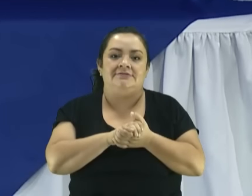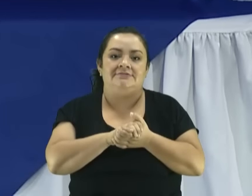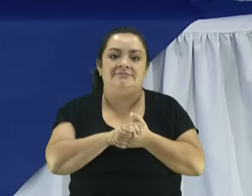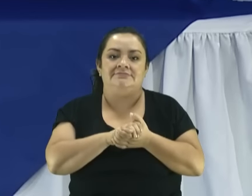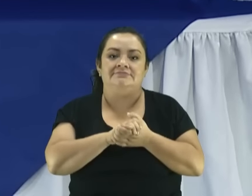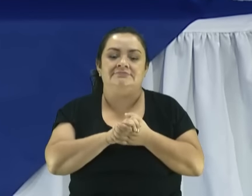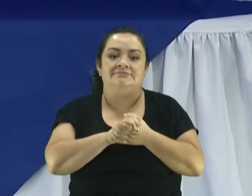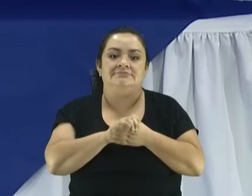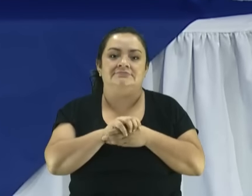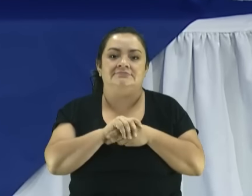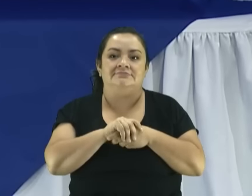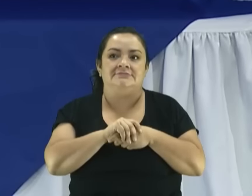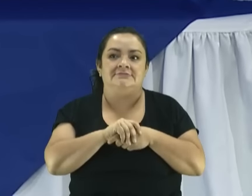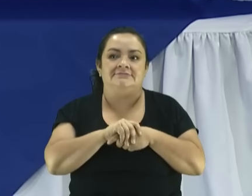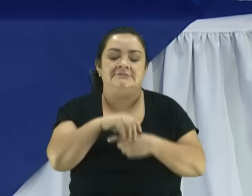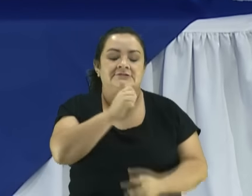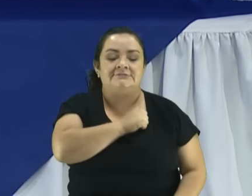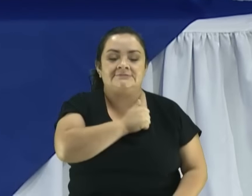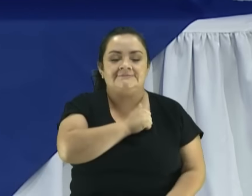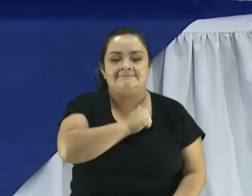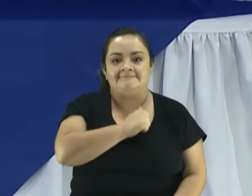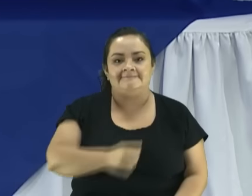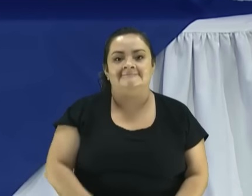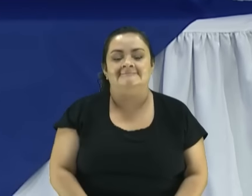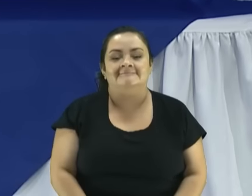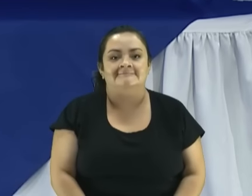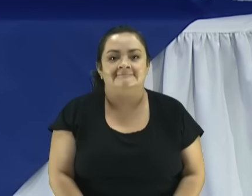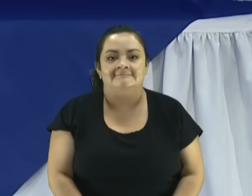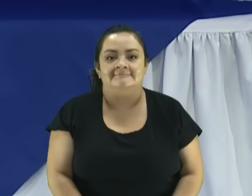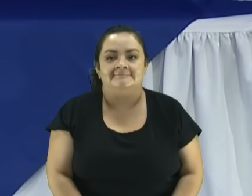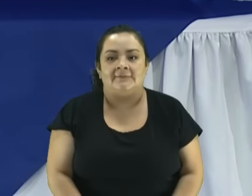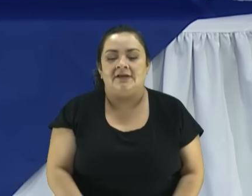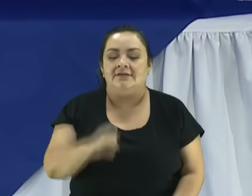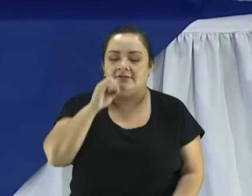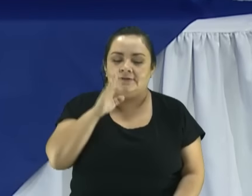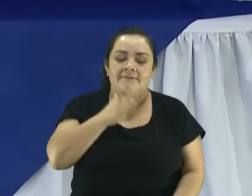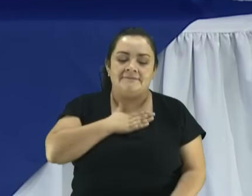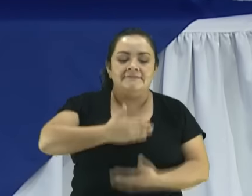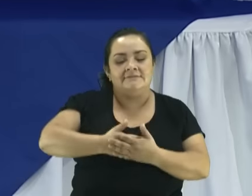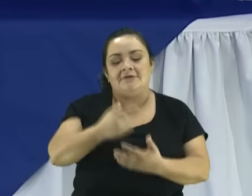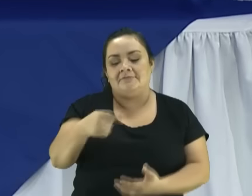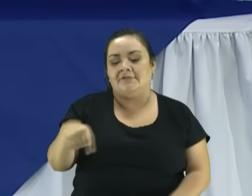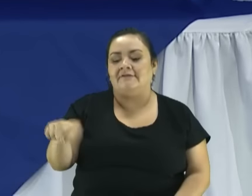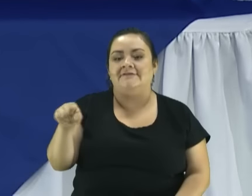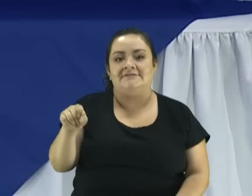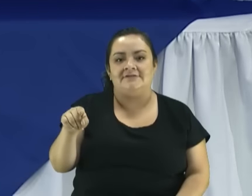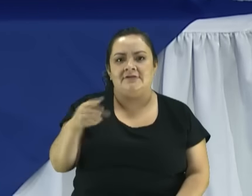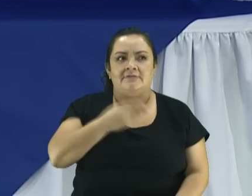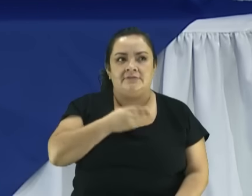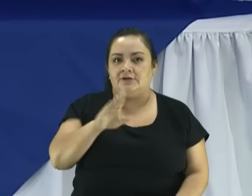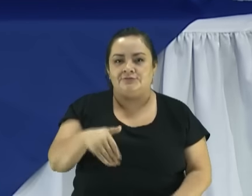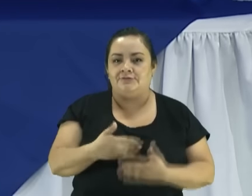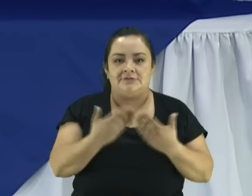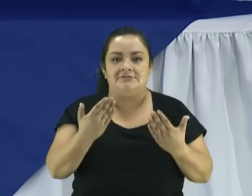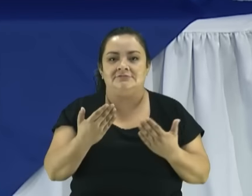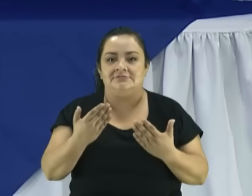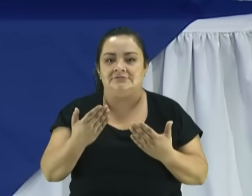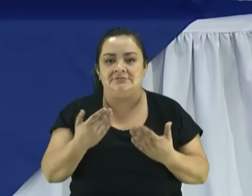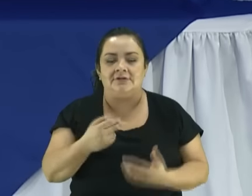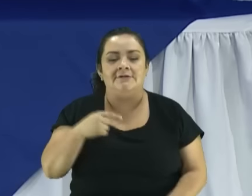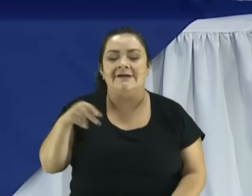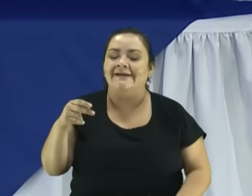Josué se encarnó y dijo voy a mandar a mi hijo para que camine entre ustedes pero sin pecado y luego